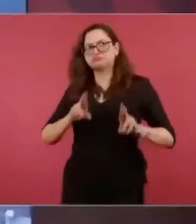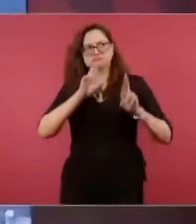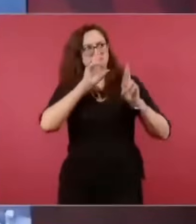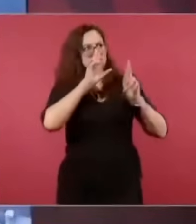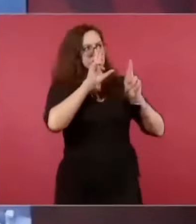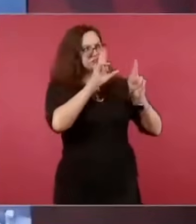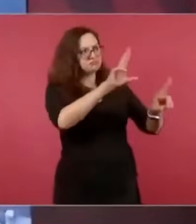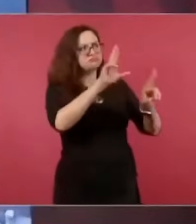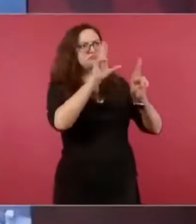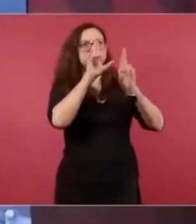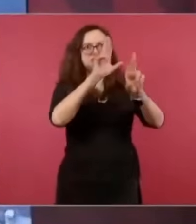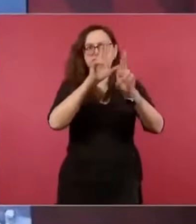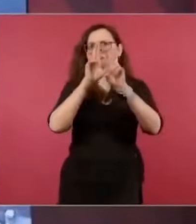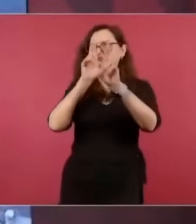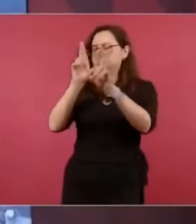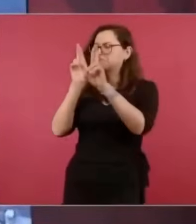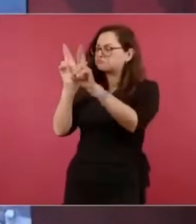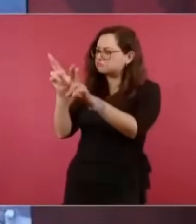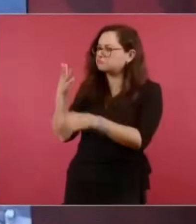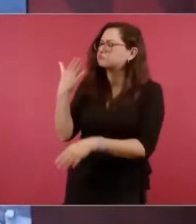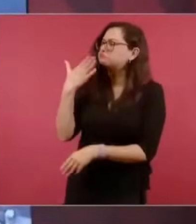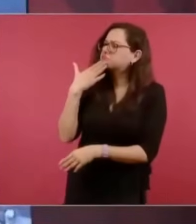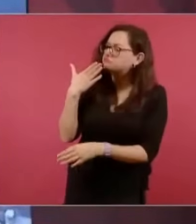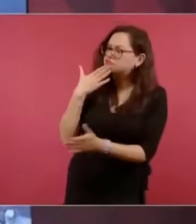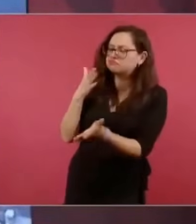que mantuvieran esa postura